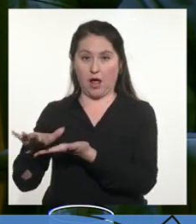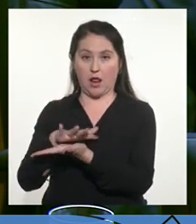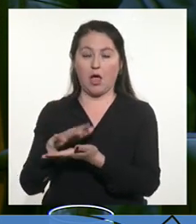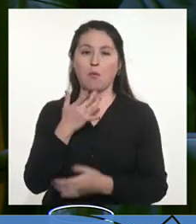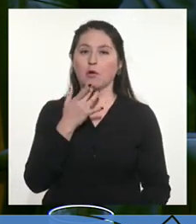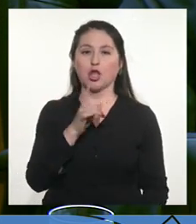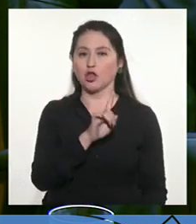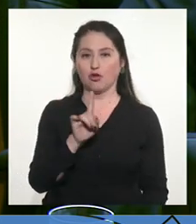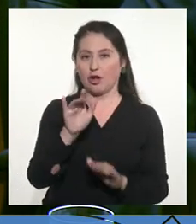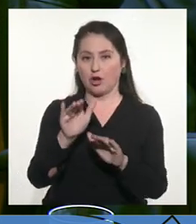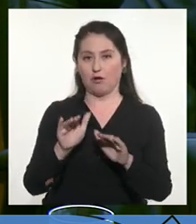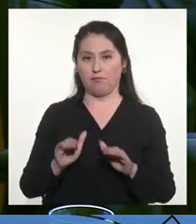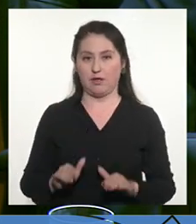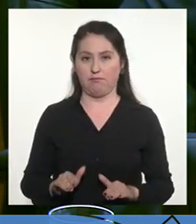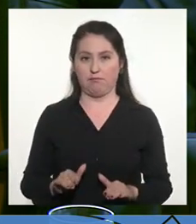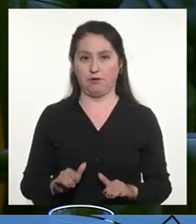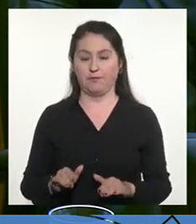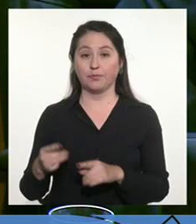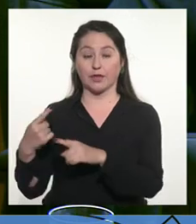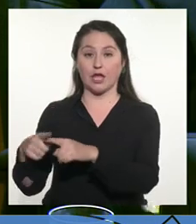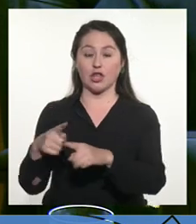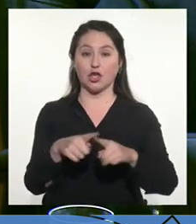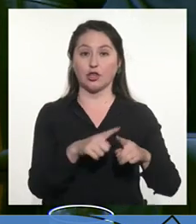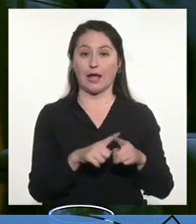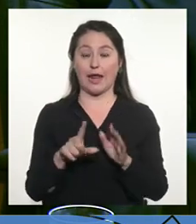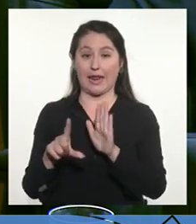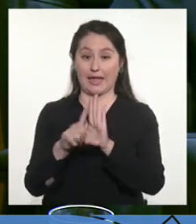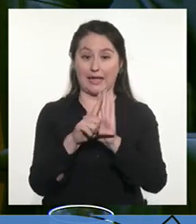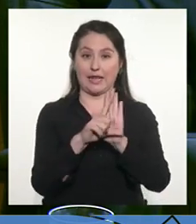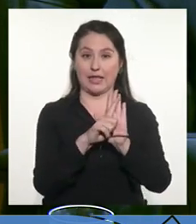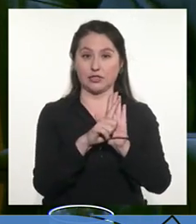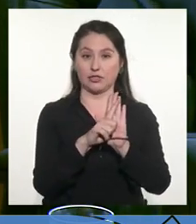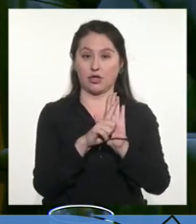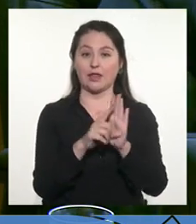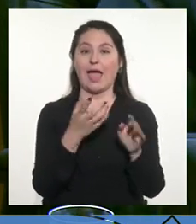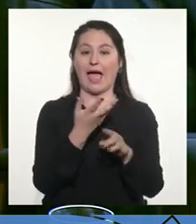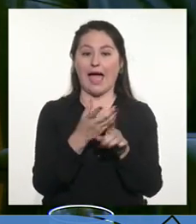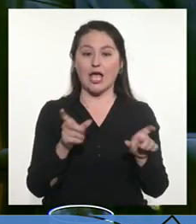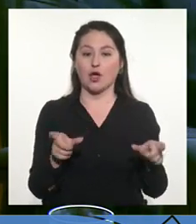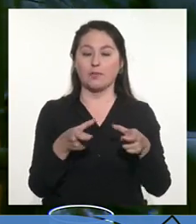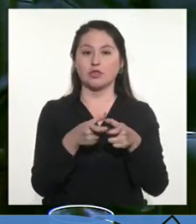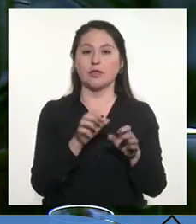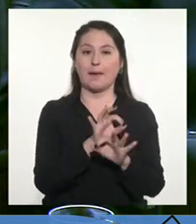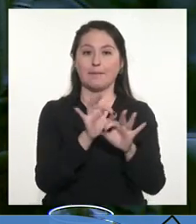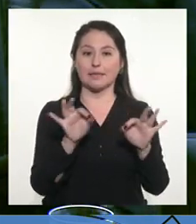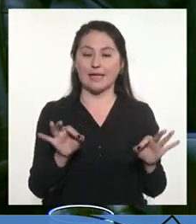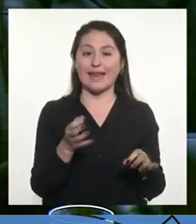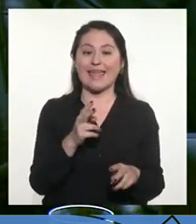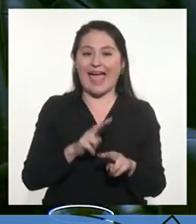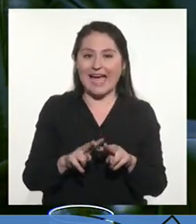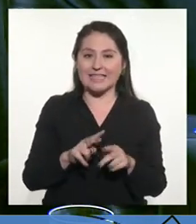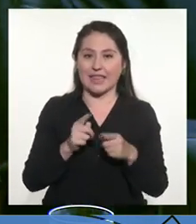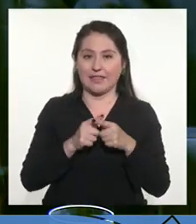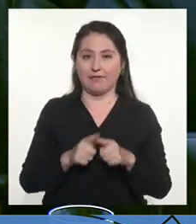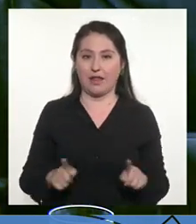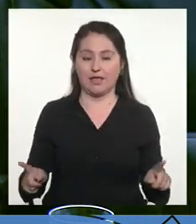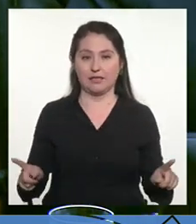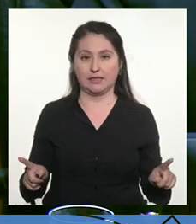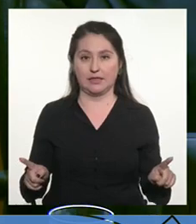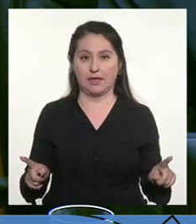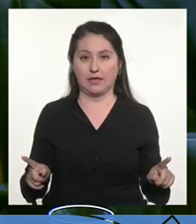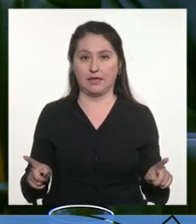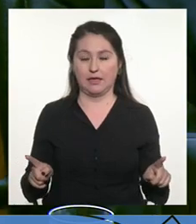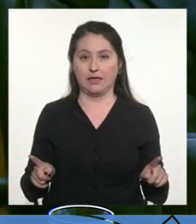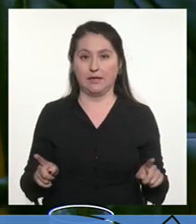mismo y en otro en otras legislaciones hay comisiones especiales que distinguen de aquello que es más